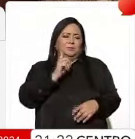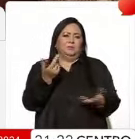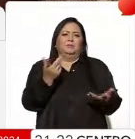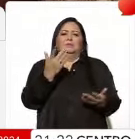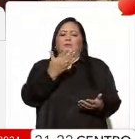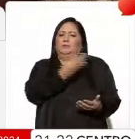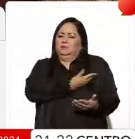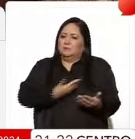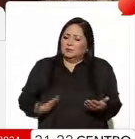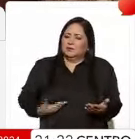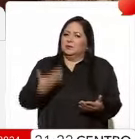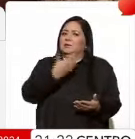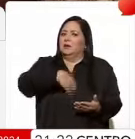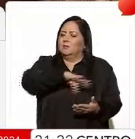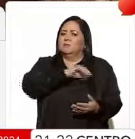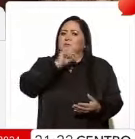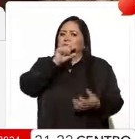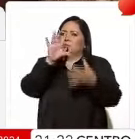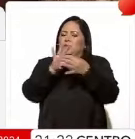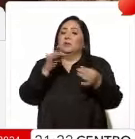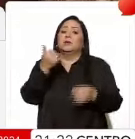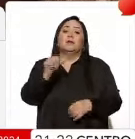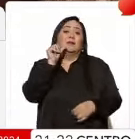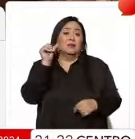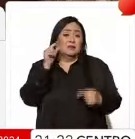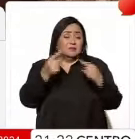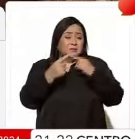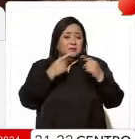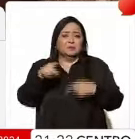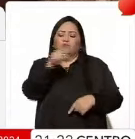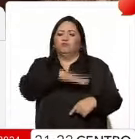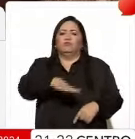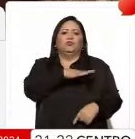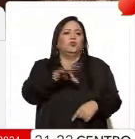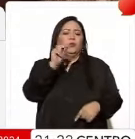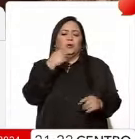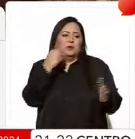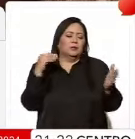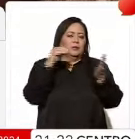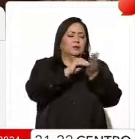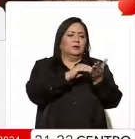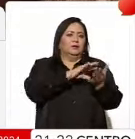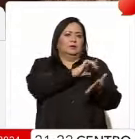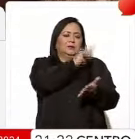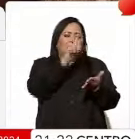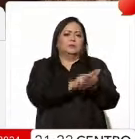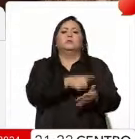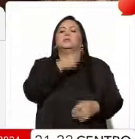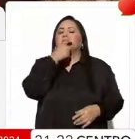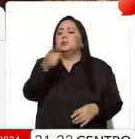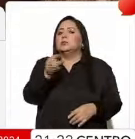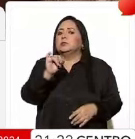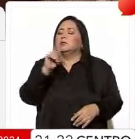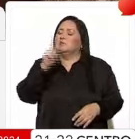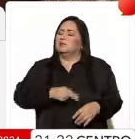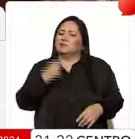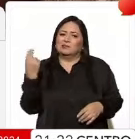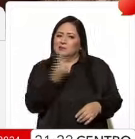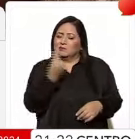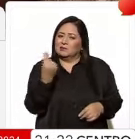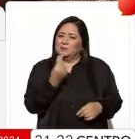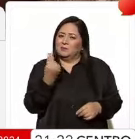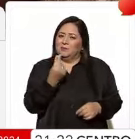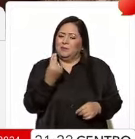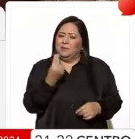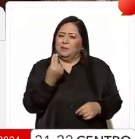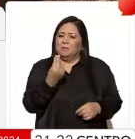mismo presidente habló de eso. Sin embargo, ayer en la discusión, quienes se oponen a la reforma llaman la atención que sí hablan de la necesidad